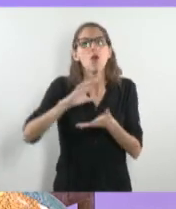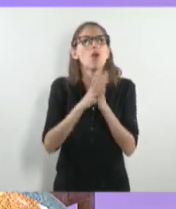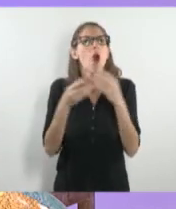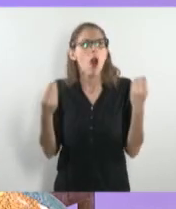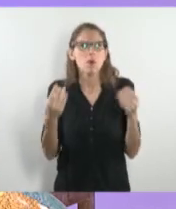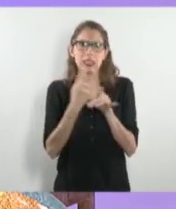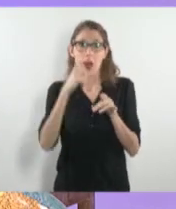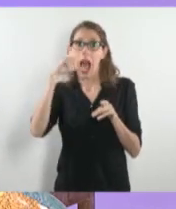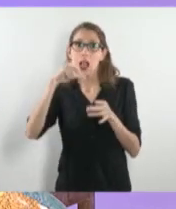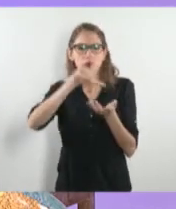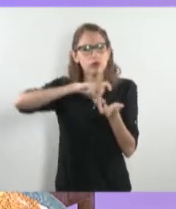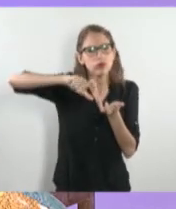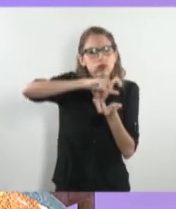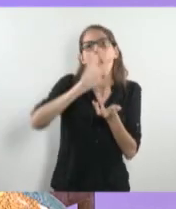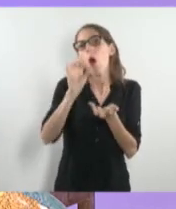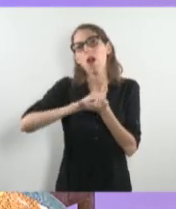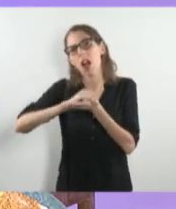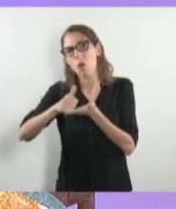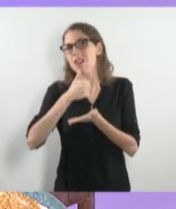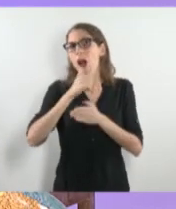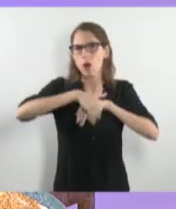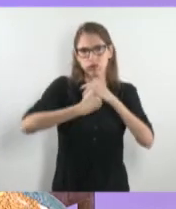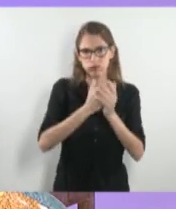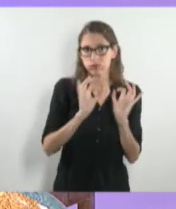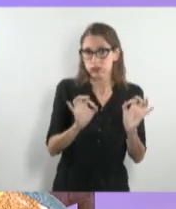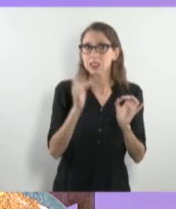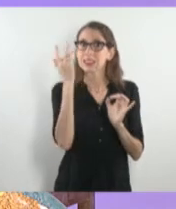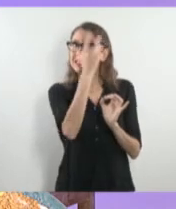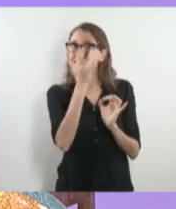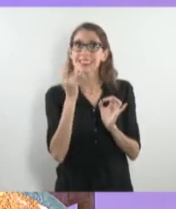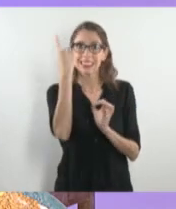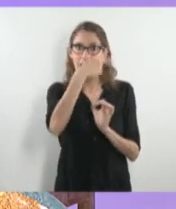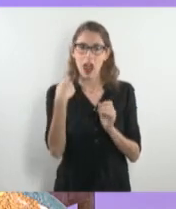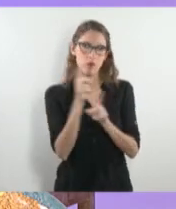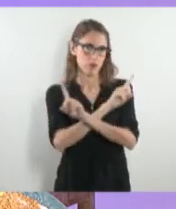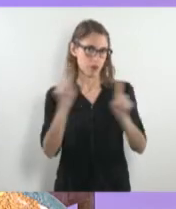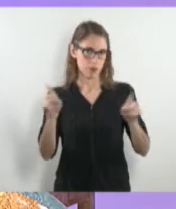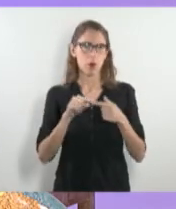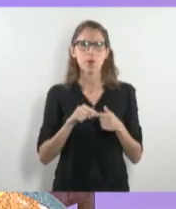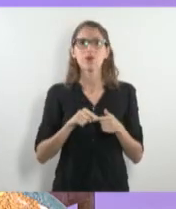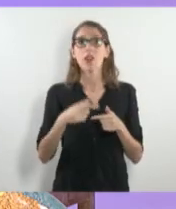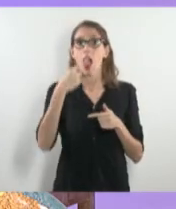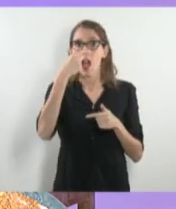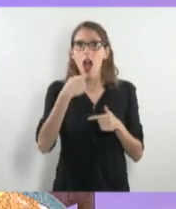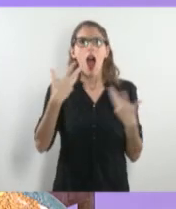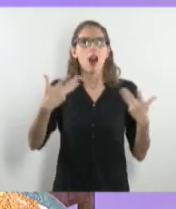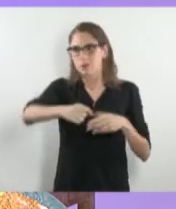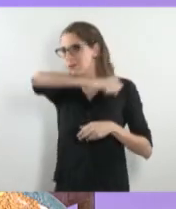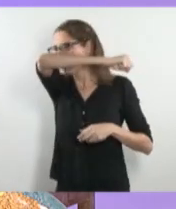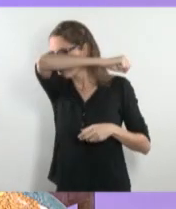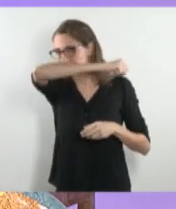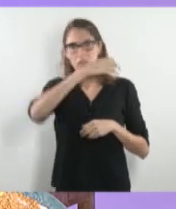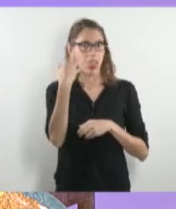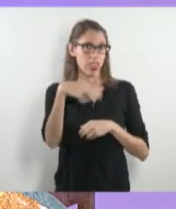a base de alcohol o con agua y jabón. Evitar tocarse los ojos, la nariz y la boca. Cubrirse la boca y la nariz con el pliegue del